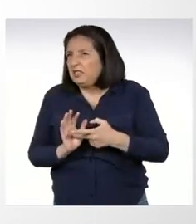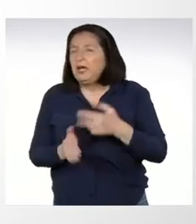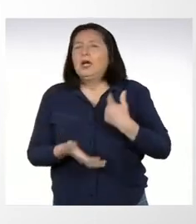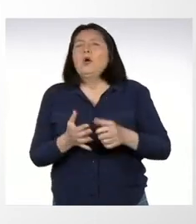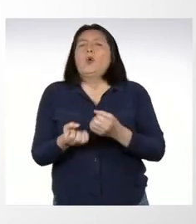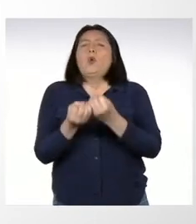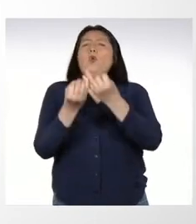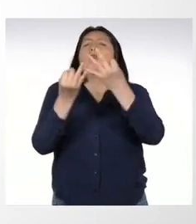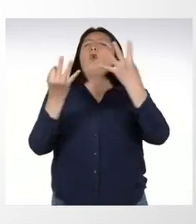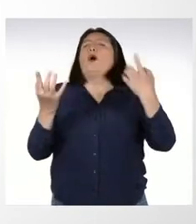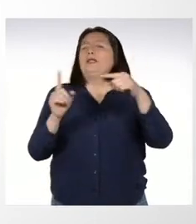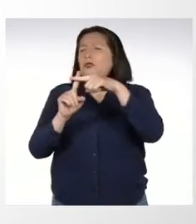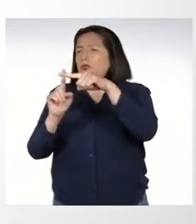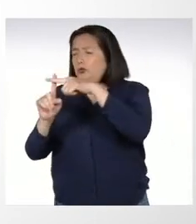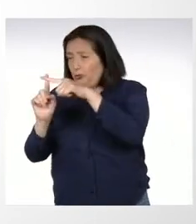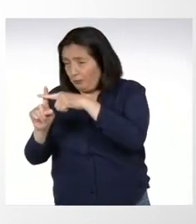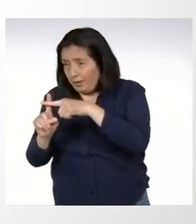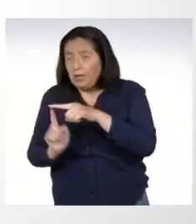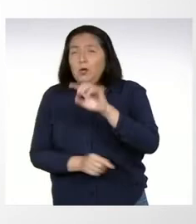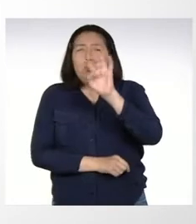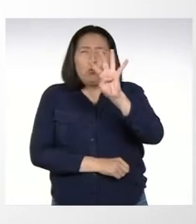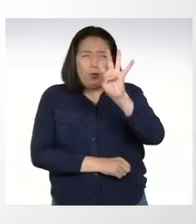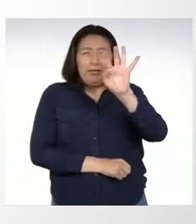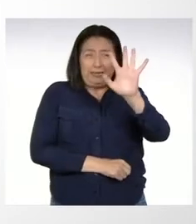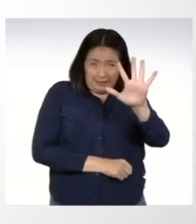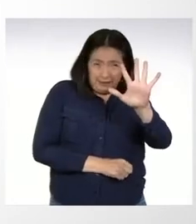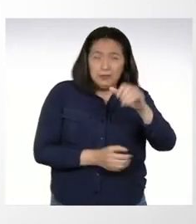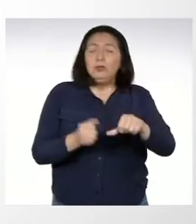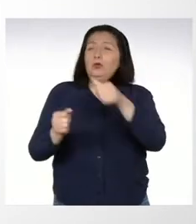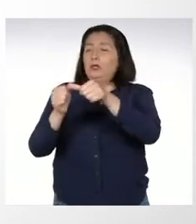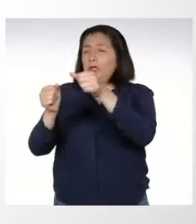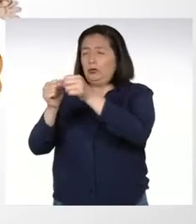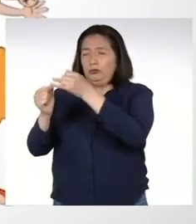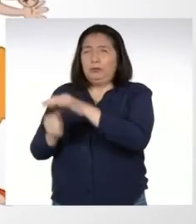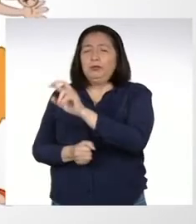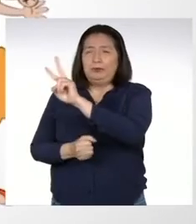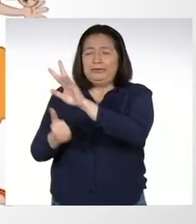sumará 45 veces el número 26.